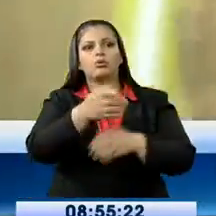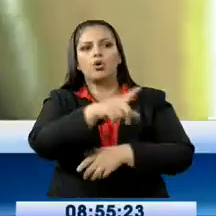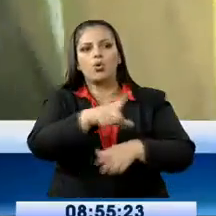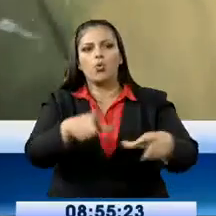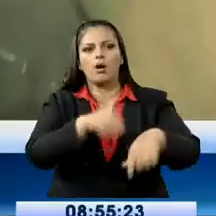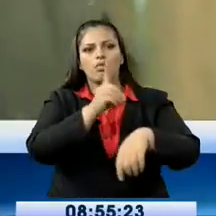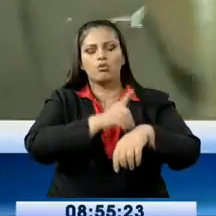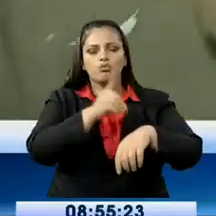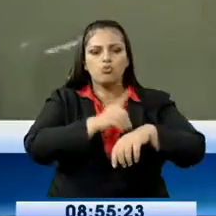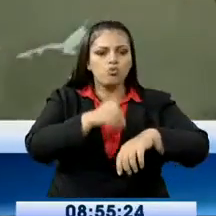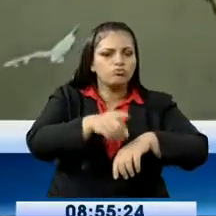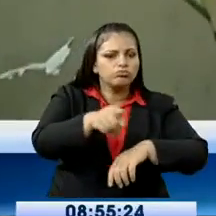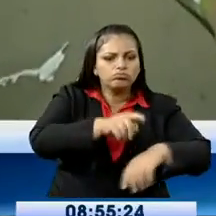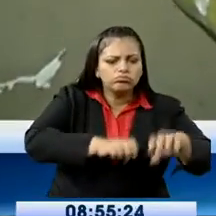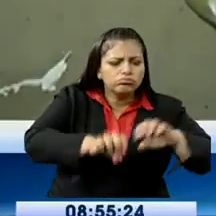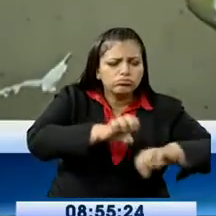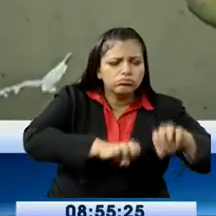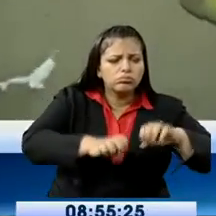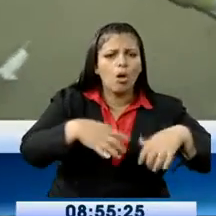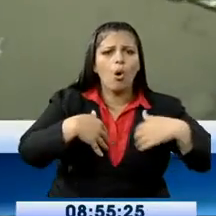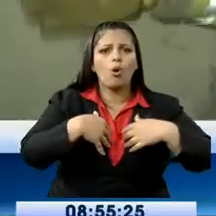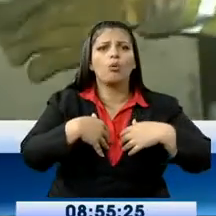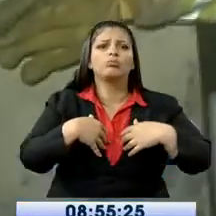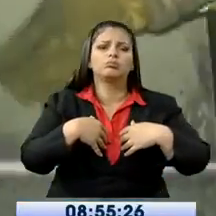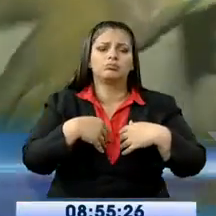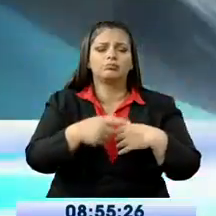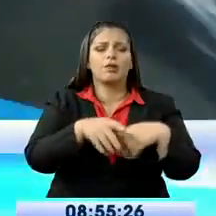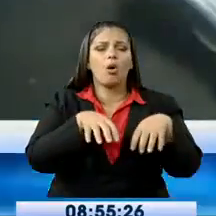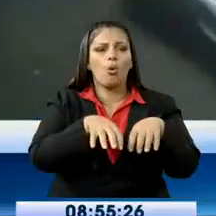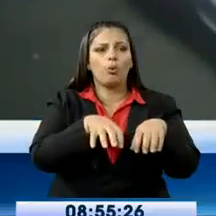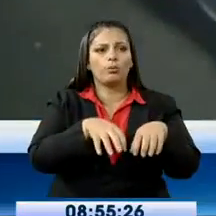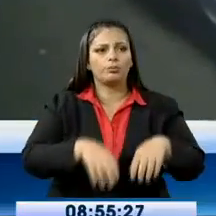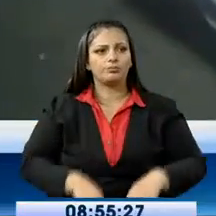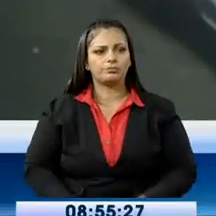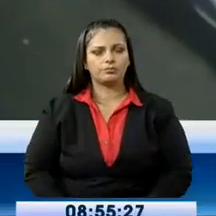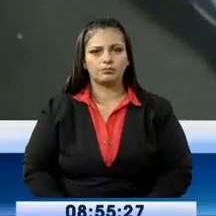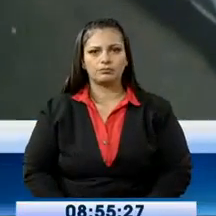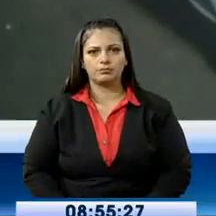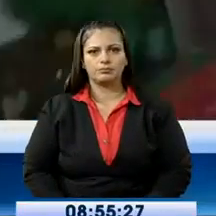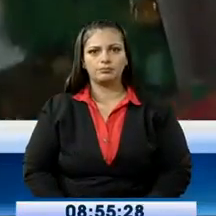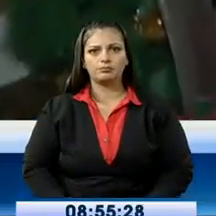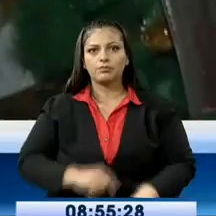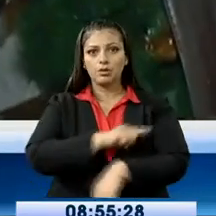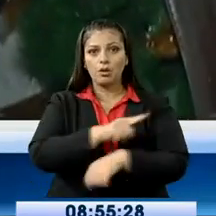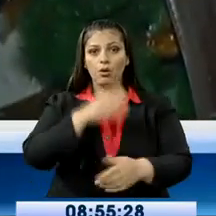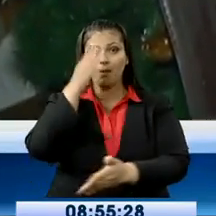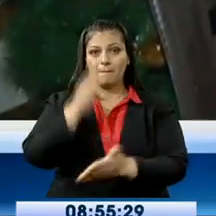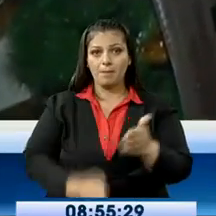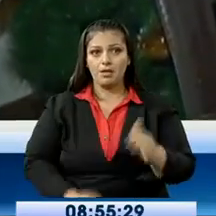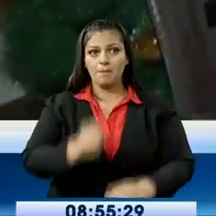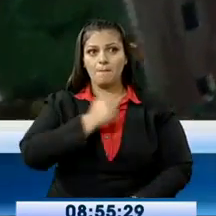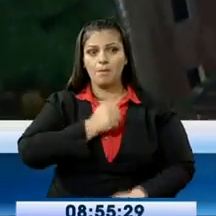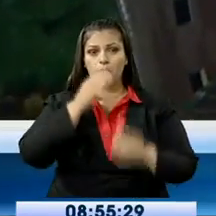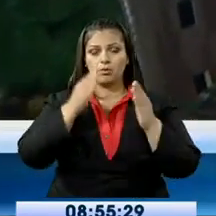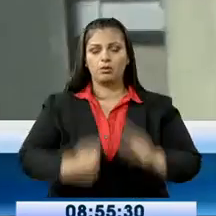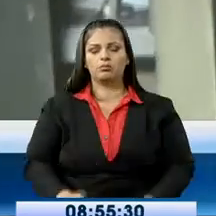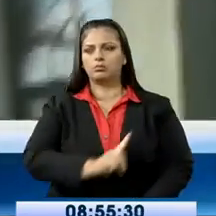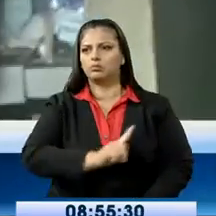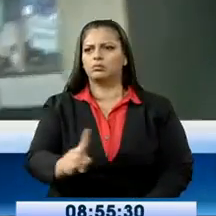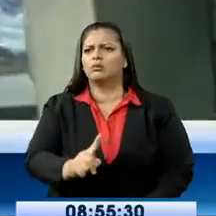A la media hora llegó el dueño del inmueble y pudo constatar cómo el esfuerzo de años quedó reducido a